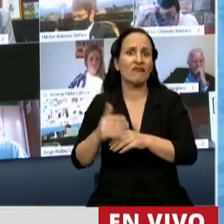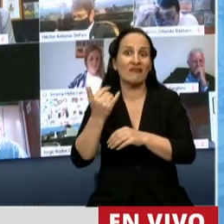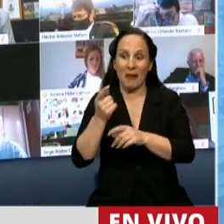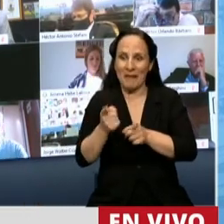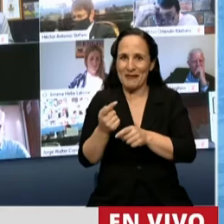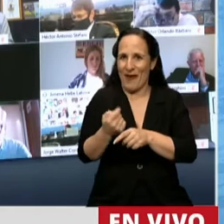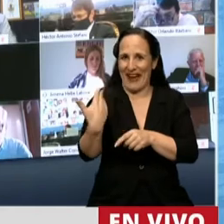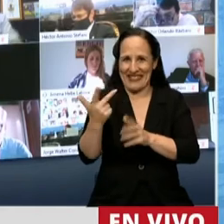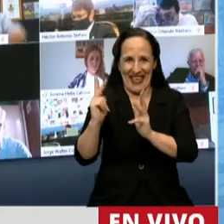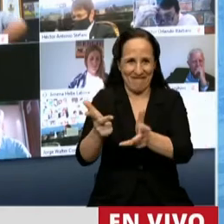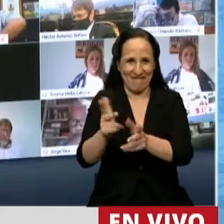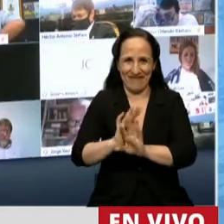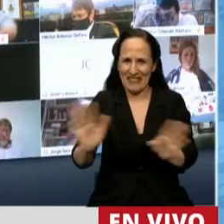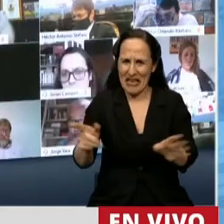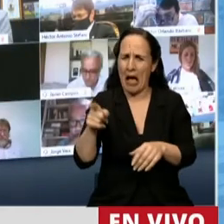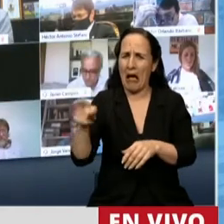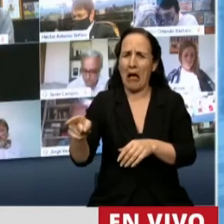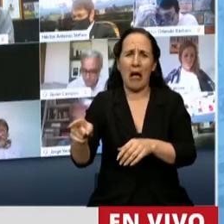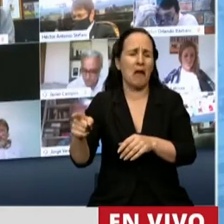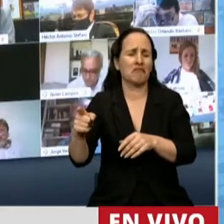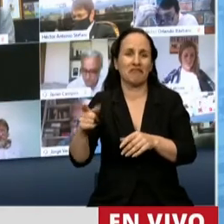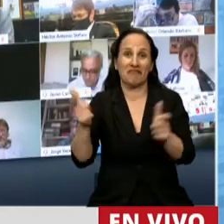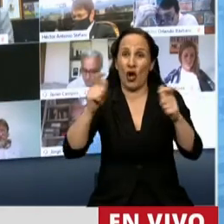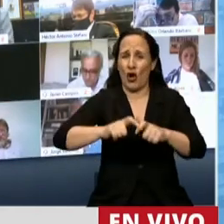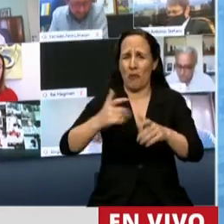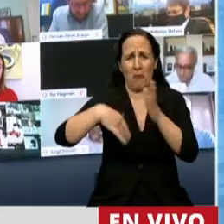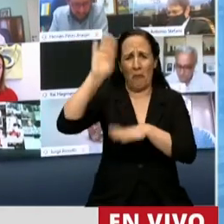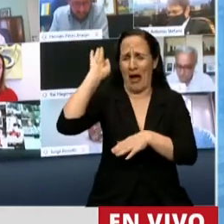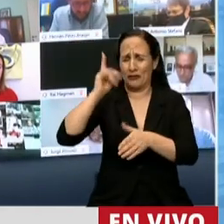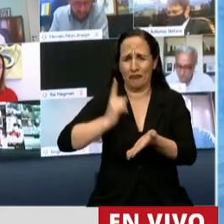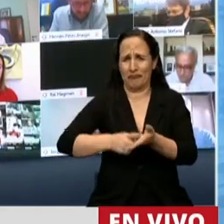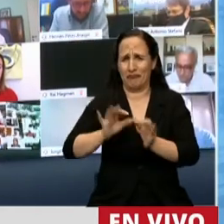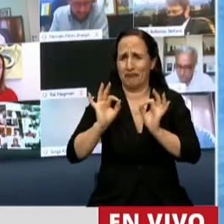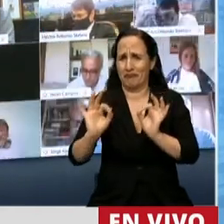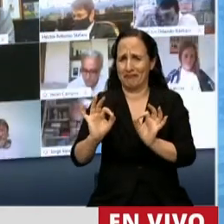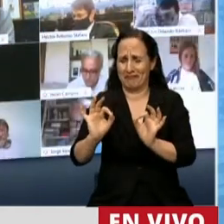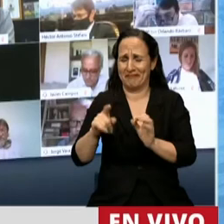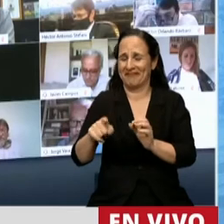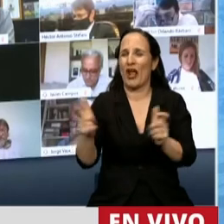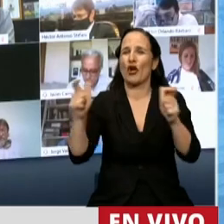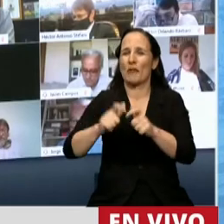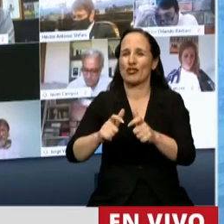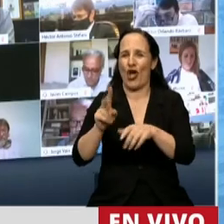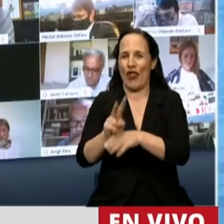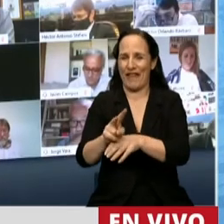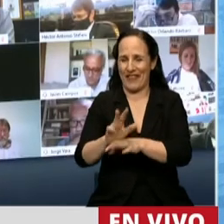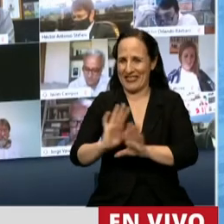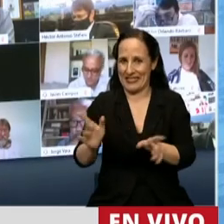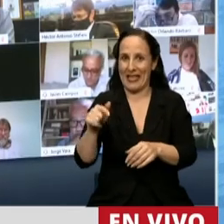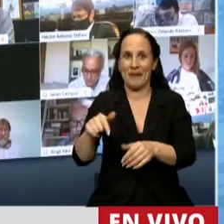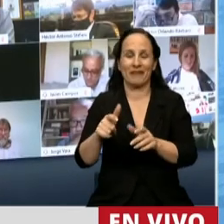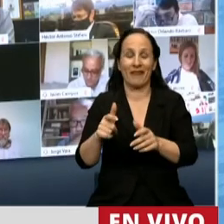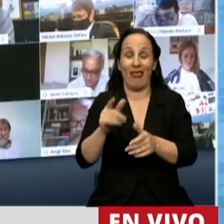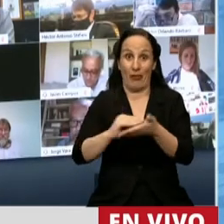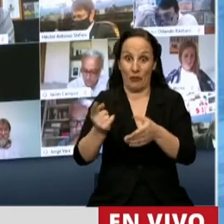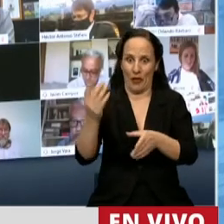recién, tuvo un tratamiento unánime, un despacho unánime en la Comisión de Defensa de la Cámara de Diputados y que hoy traemos